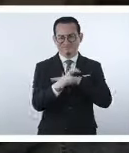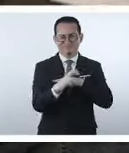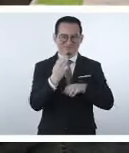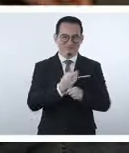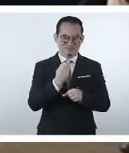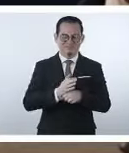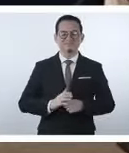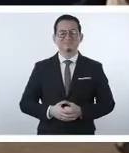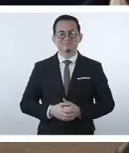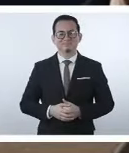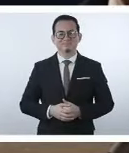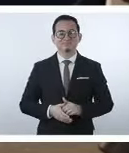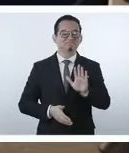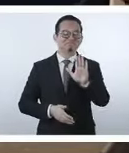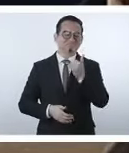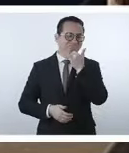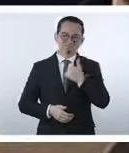Yo nunca hubiera hecho el Tren Maya.